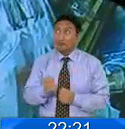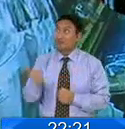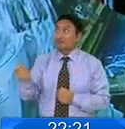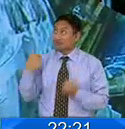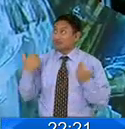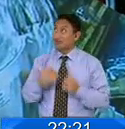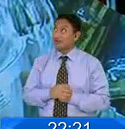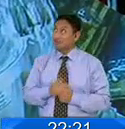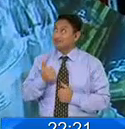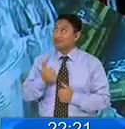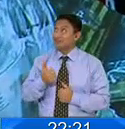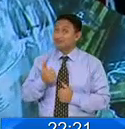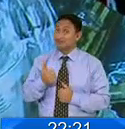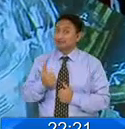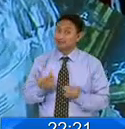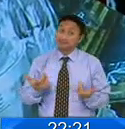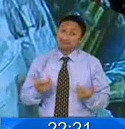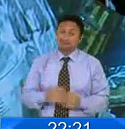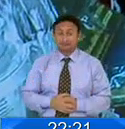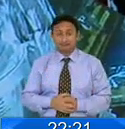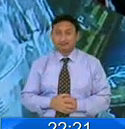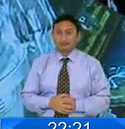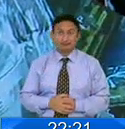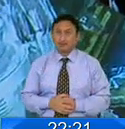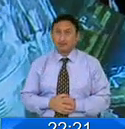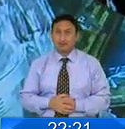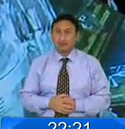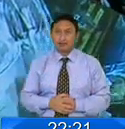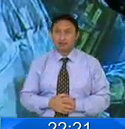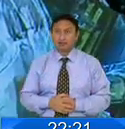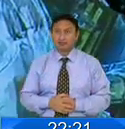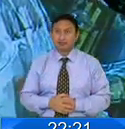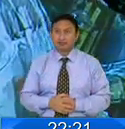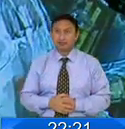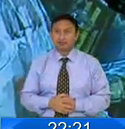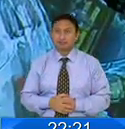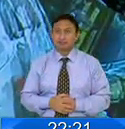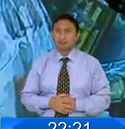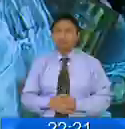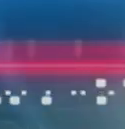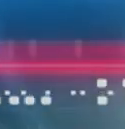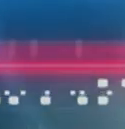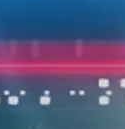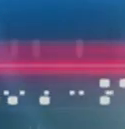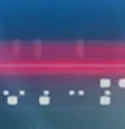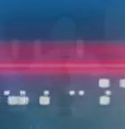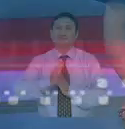consigue no es nada malo. En Quito informó Iván Casamen.